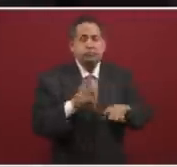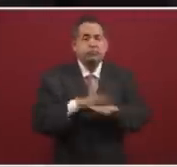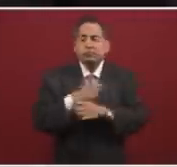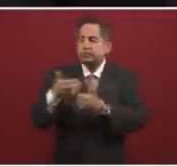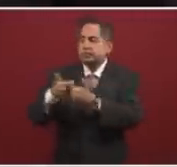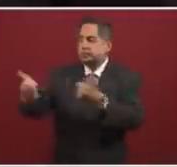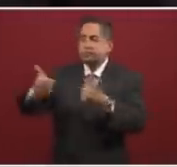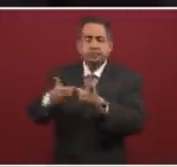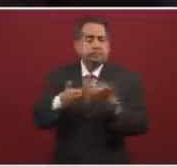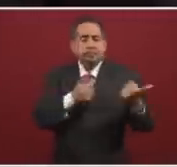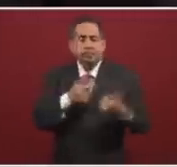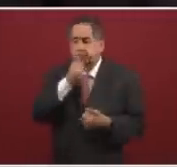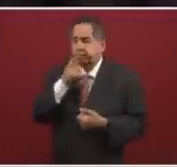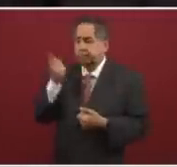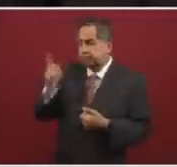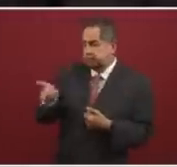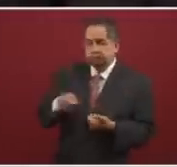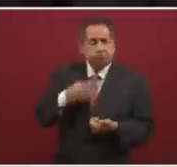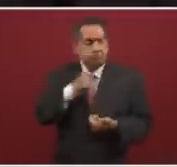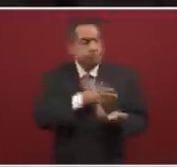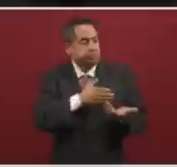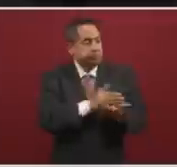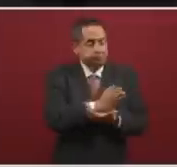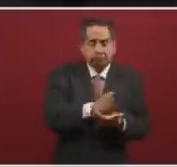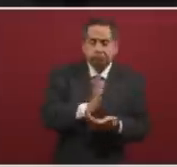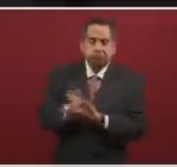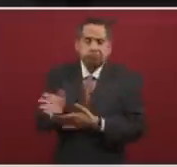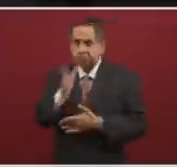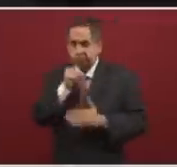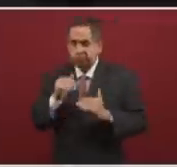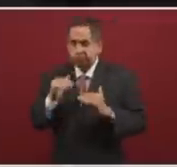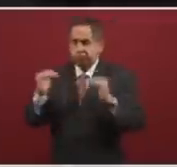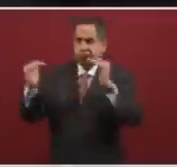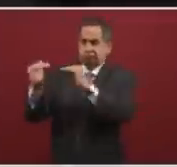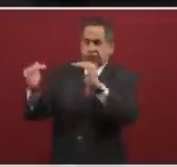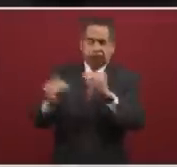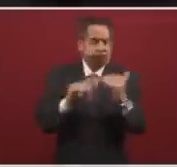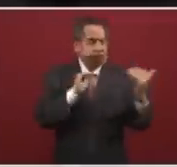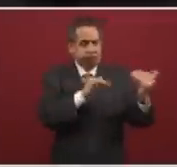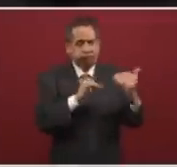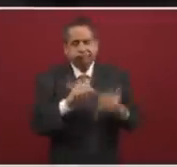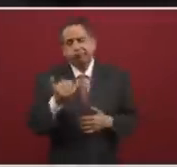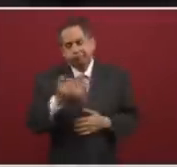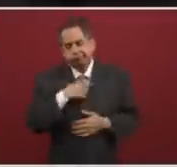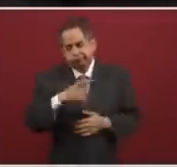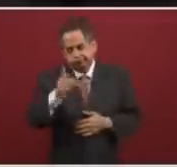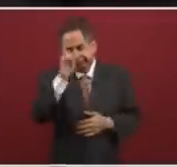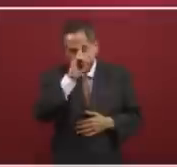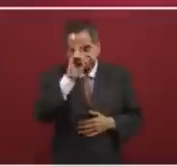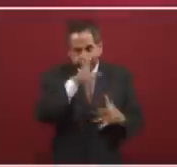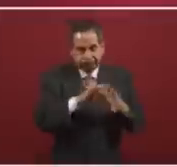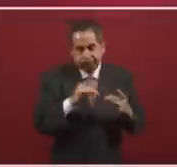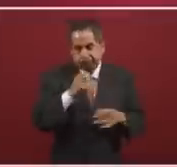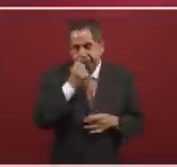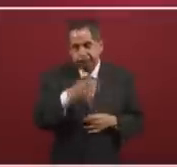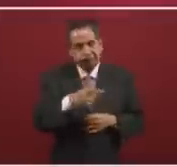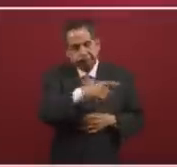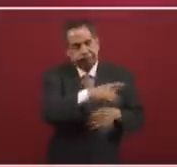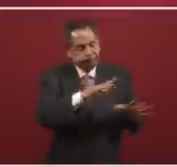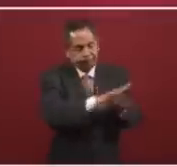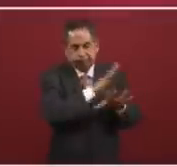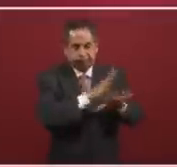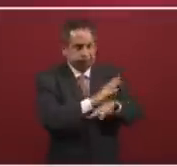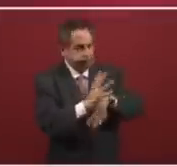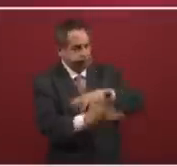autónomos independientes y si es aconsejable la renovación